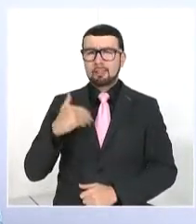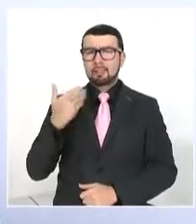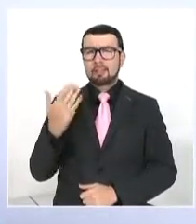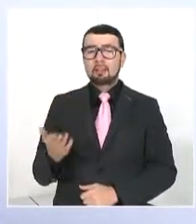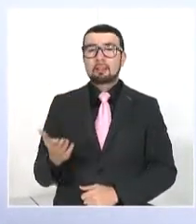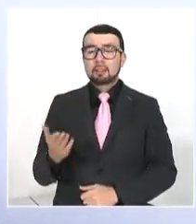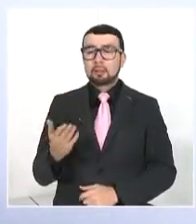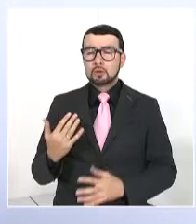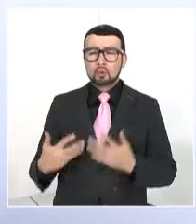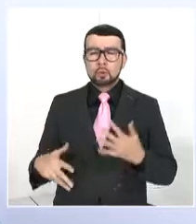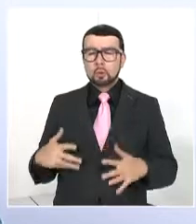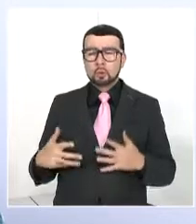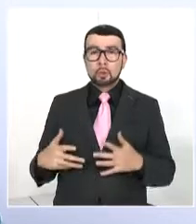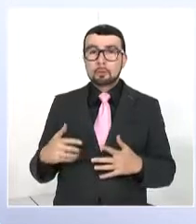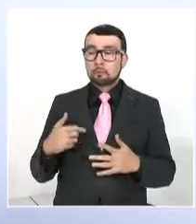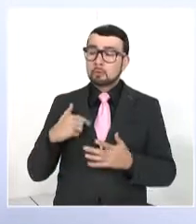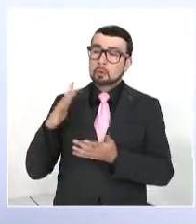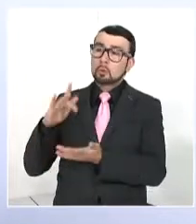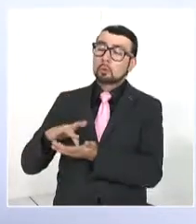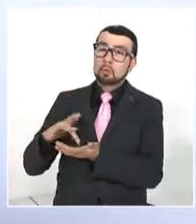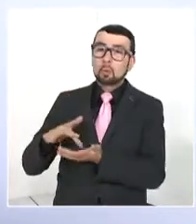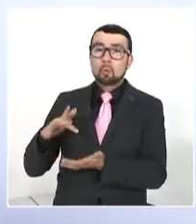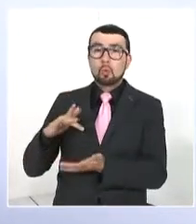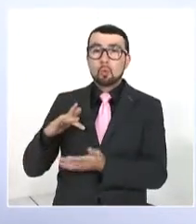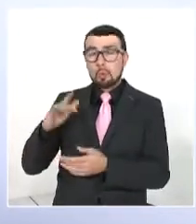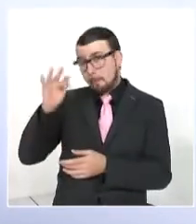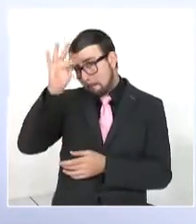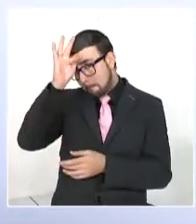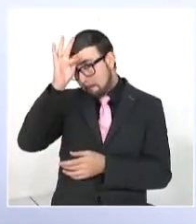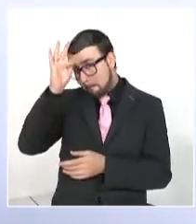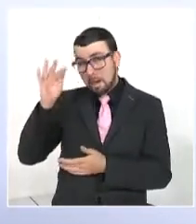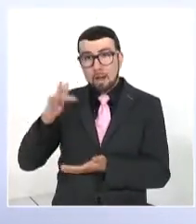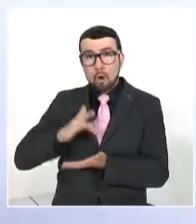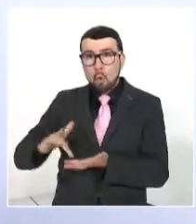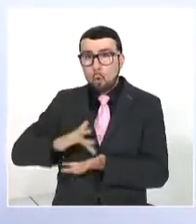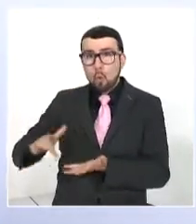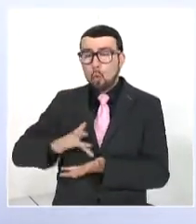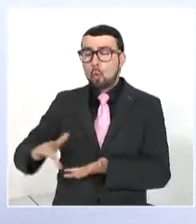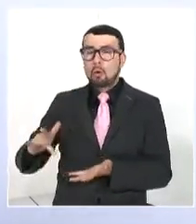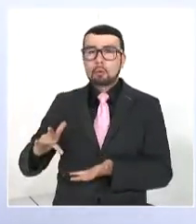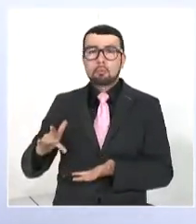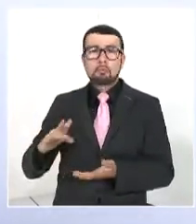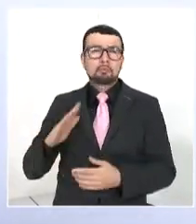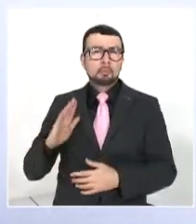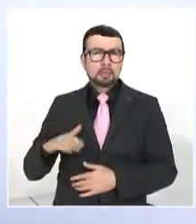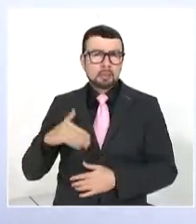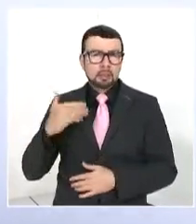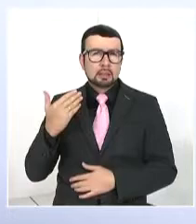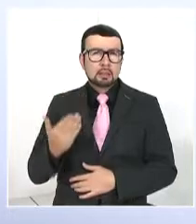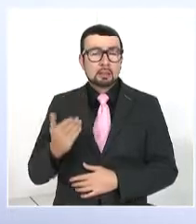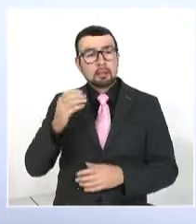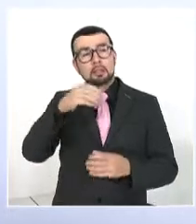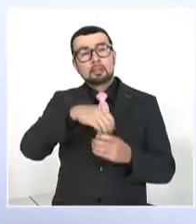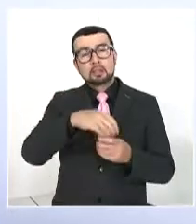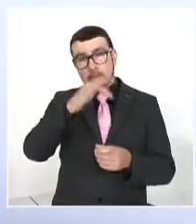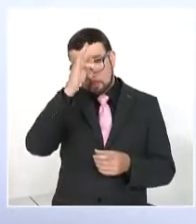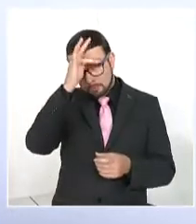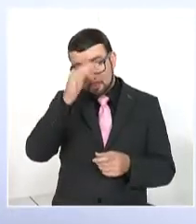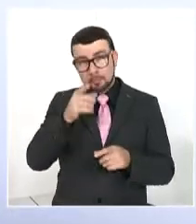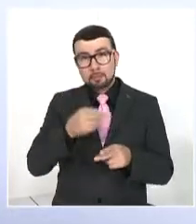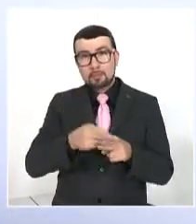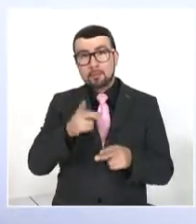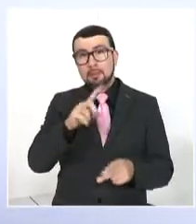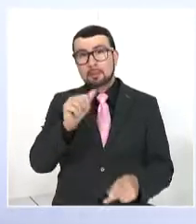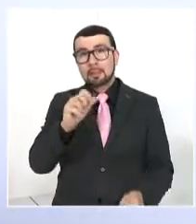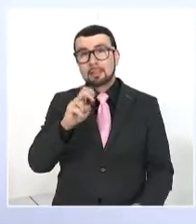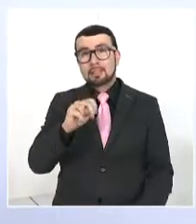eso urgencias, eso, y después eso Santa Sofía, eso